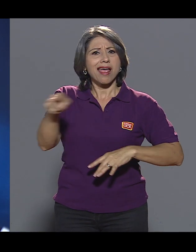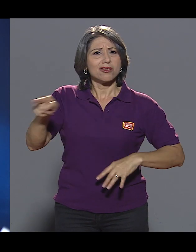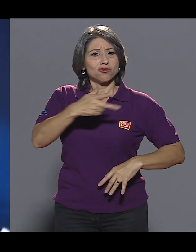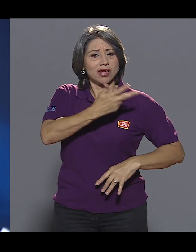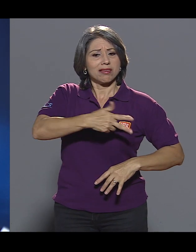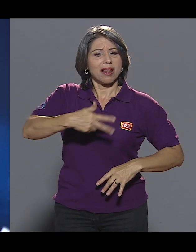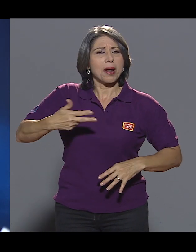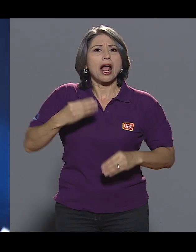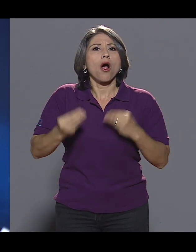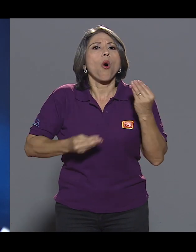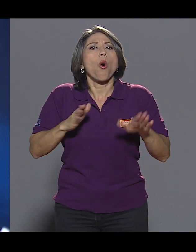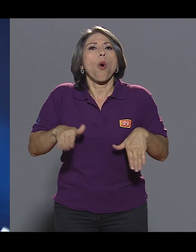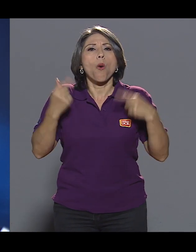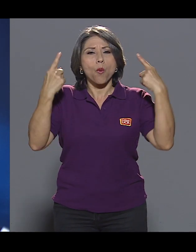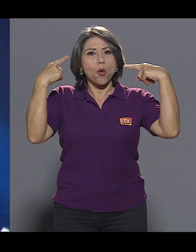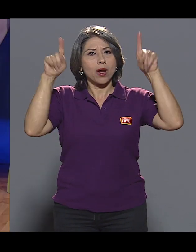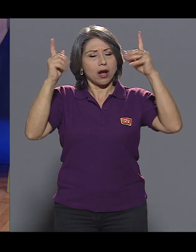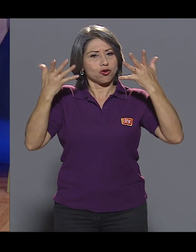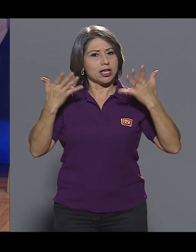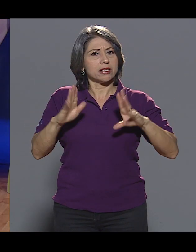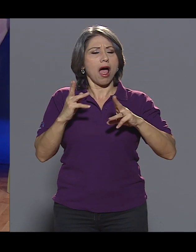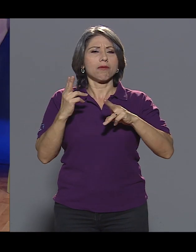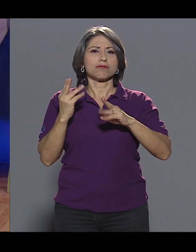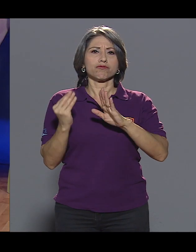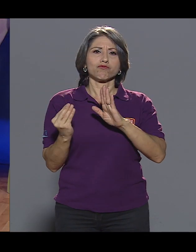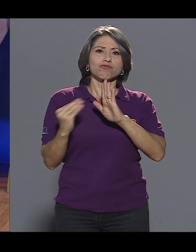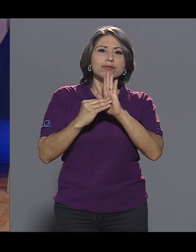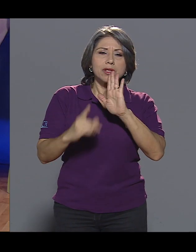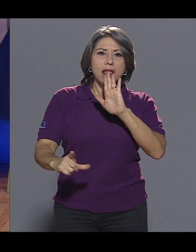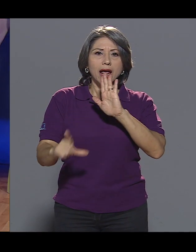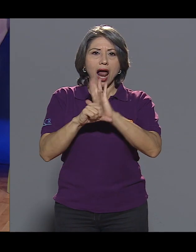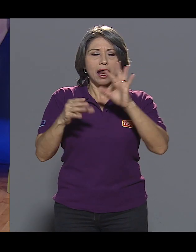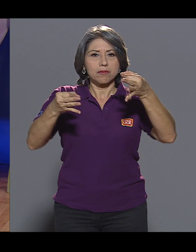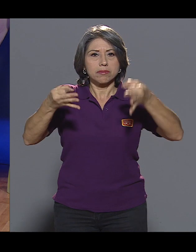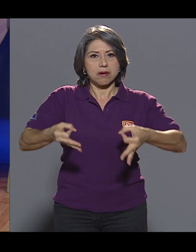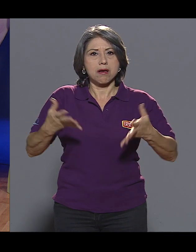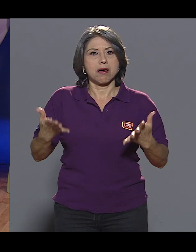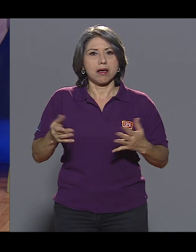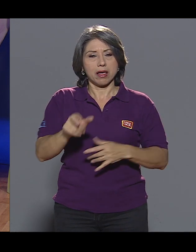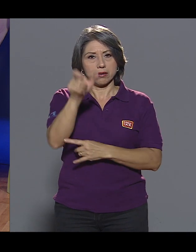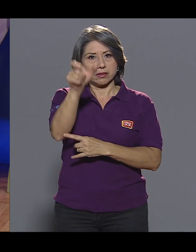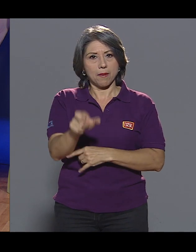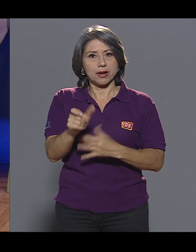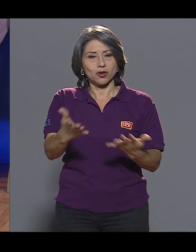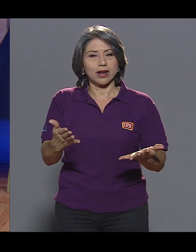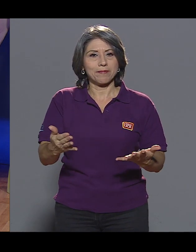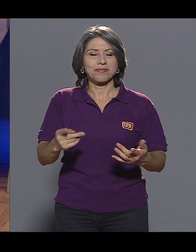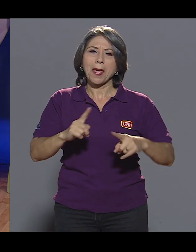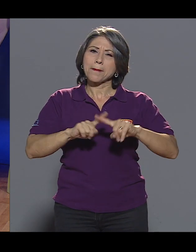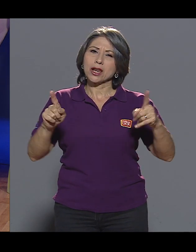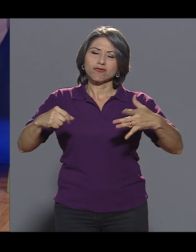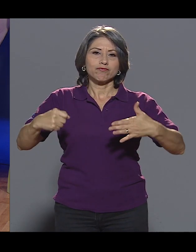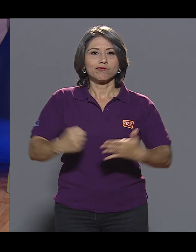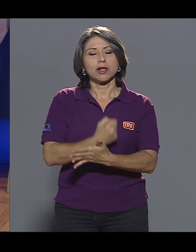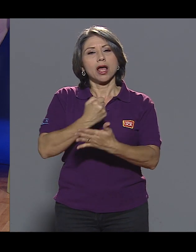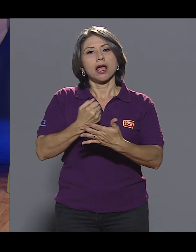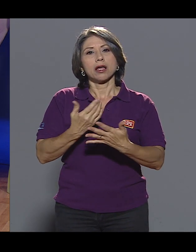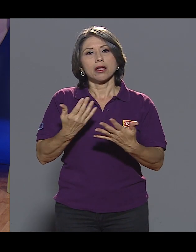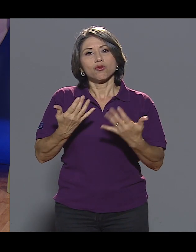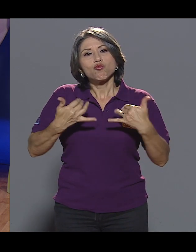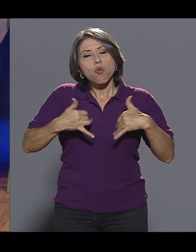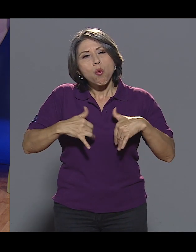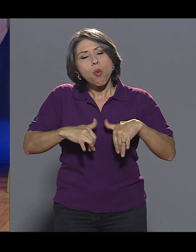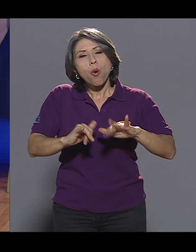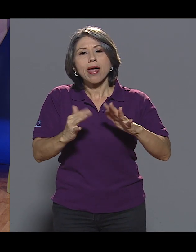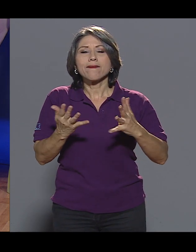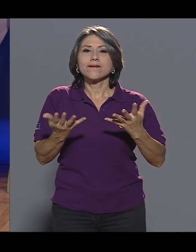llegaron a que esta figura fuera ya de una forma legal, ¿verdad?, como se podría llegar a decir. Desafortunadamente, todavía